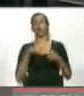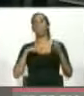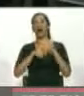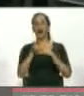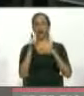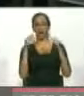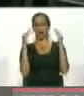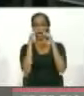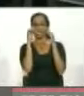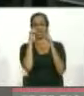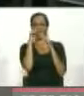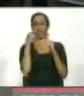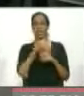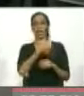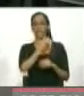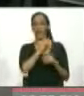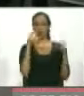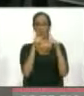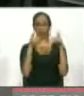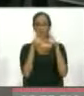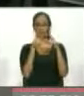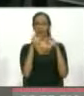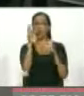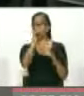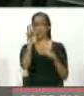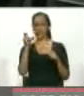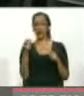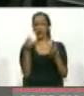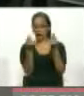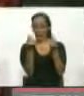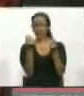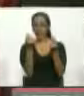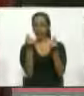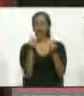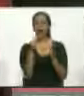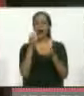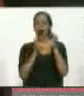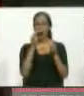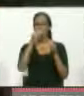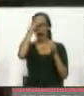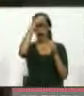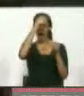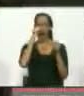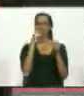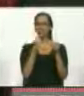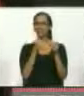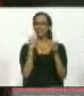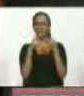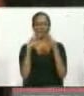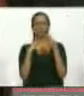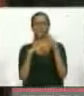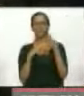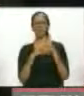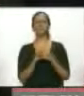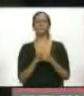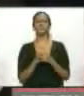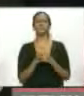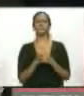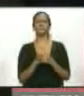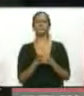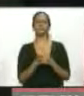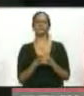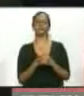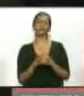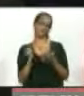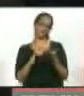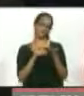con unos tipos que maneja nunca con el abogado de donald trump etcétera etcétera pero atrás atrás ordinario lo que llenan